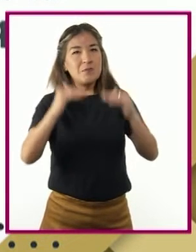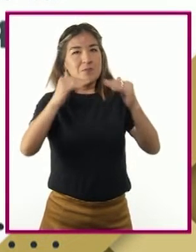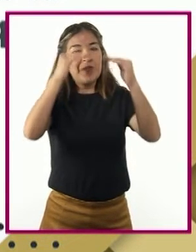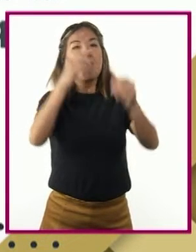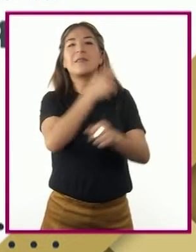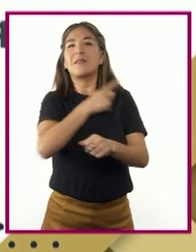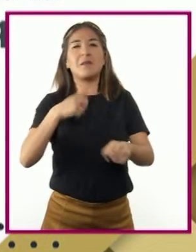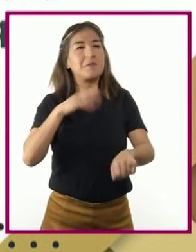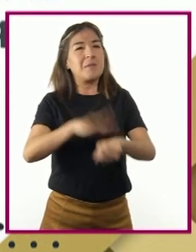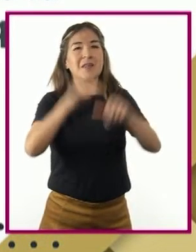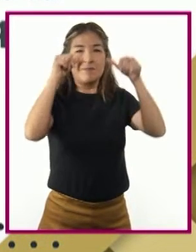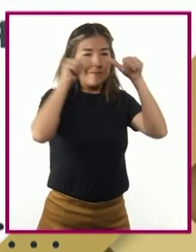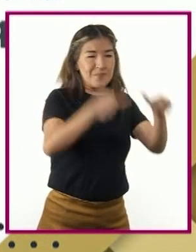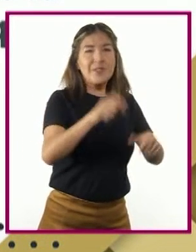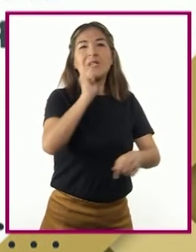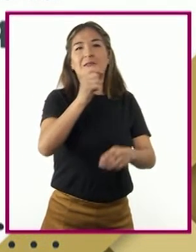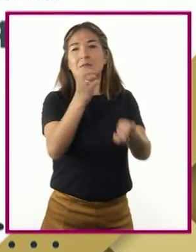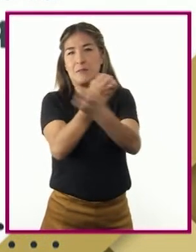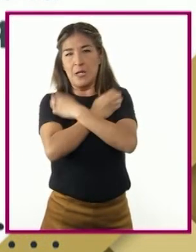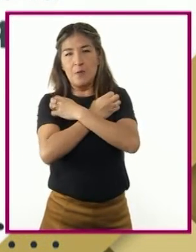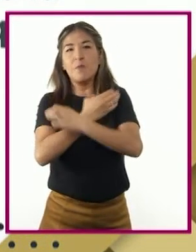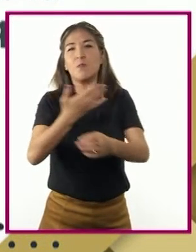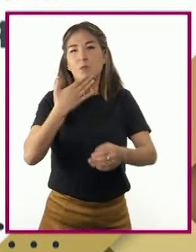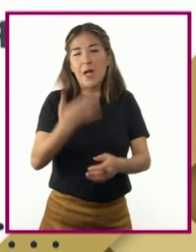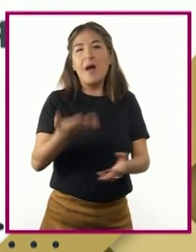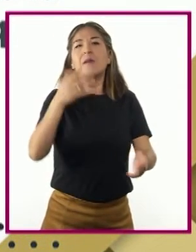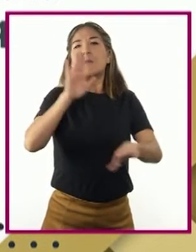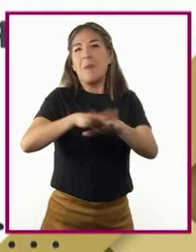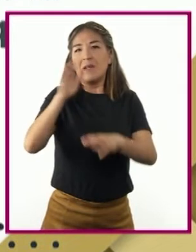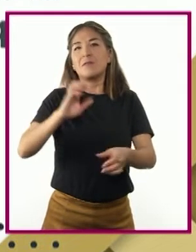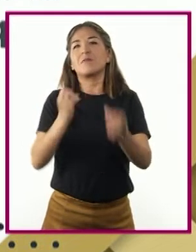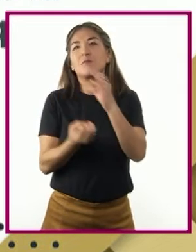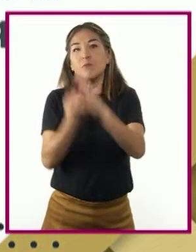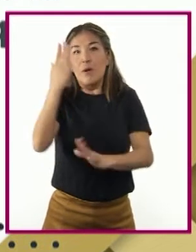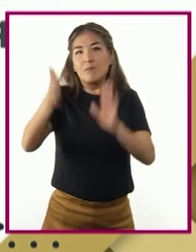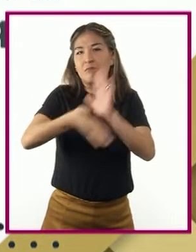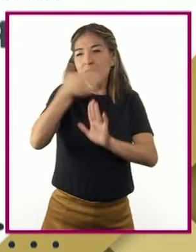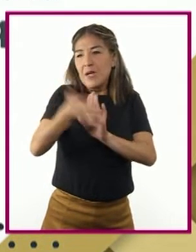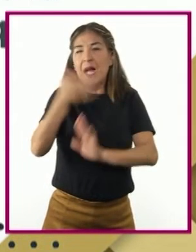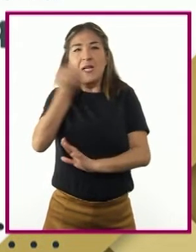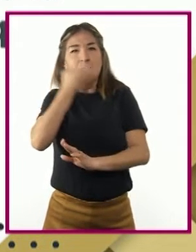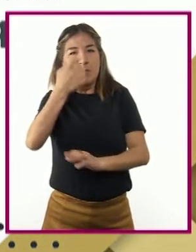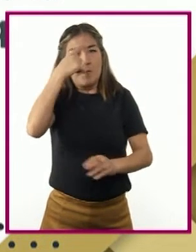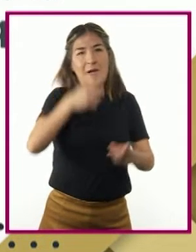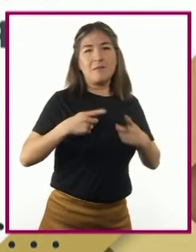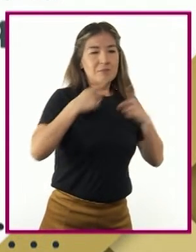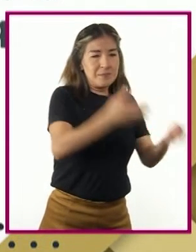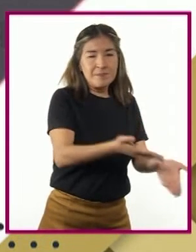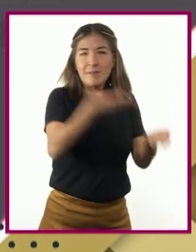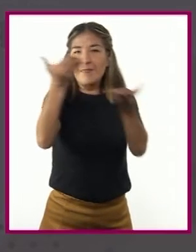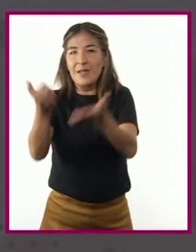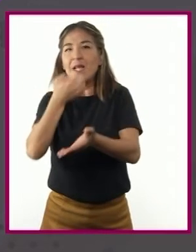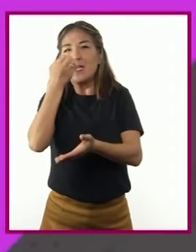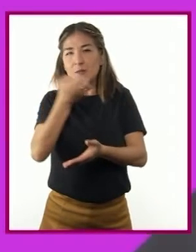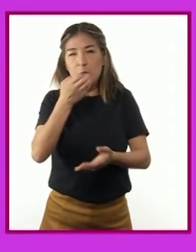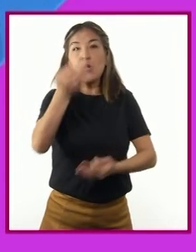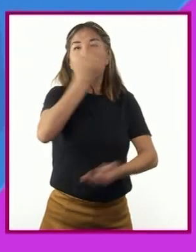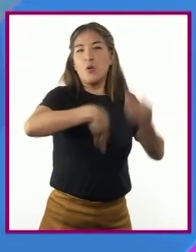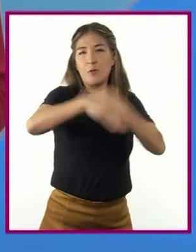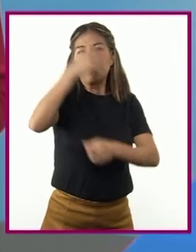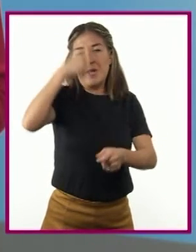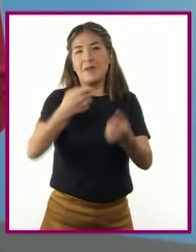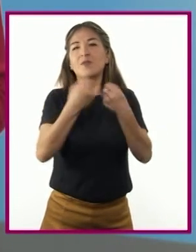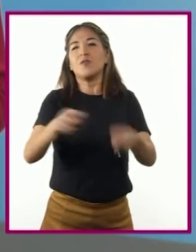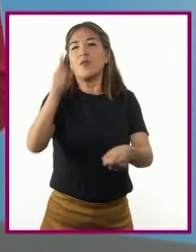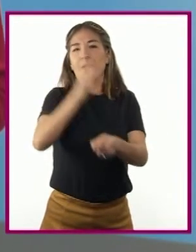los servicios educativos, creando suficientes escuelas para que nadie quede fuera y así contribuir a la